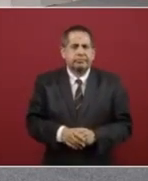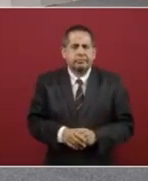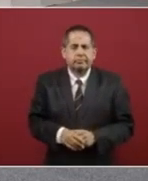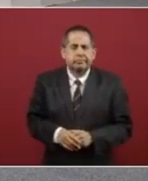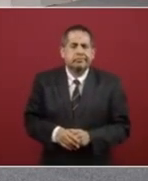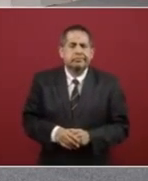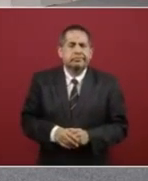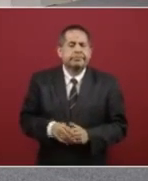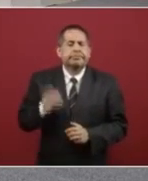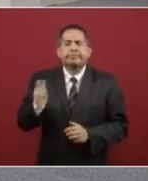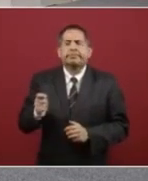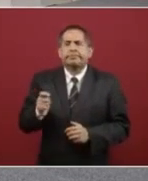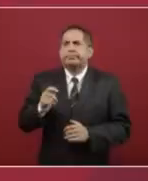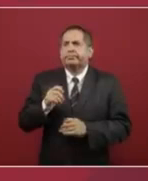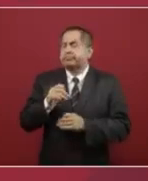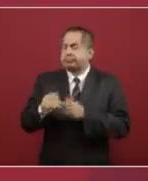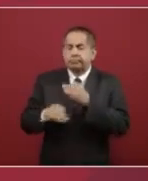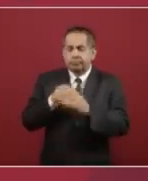todo lo que